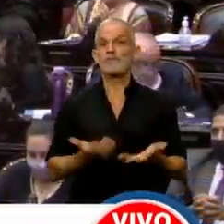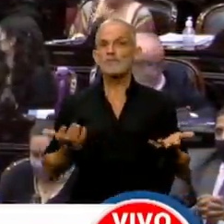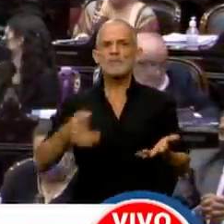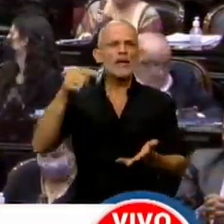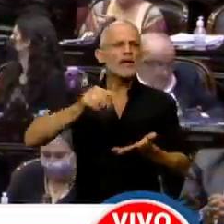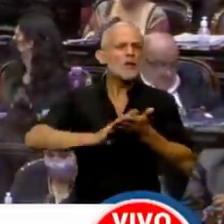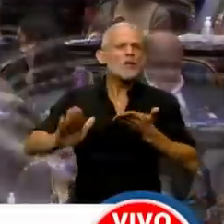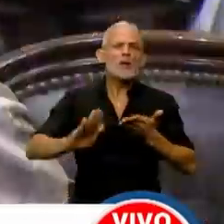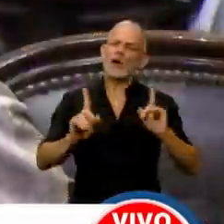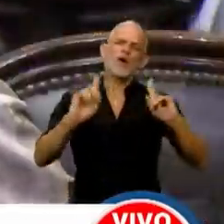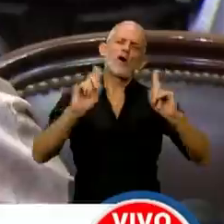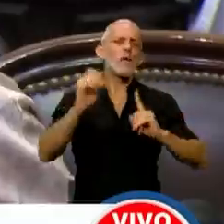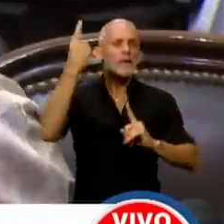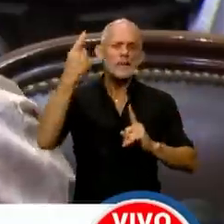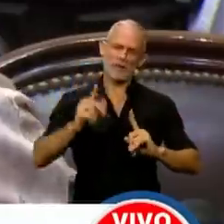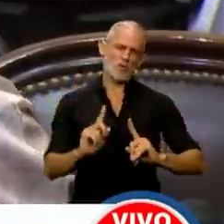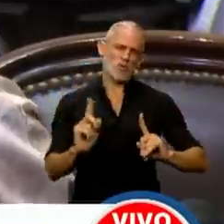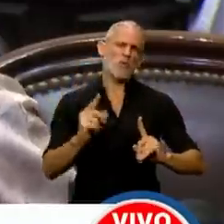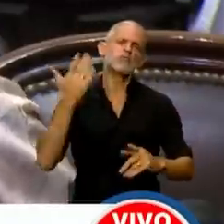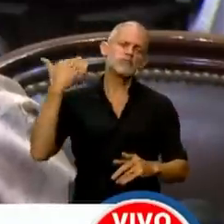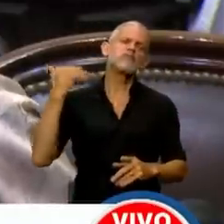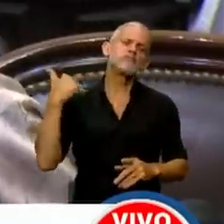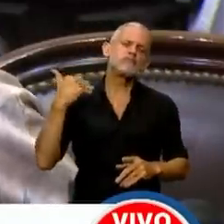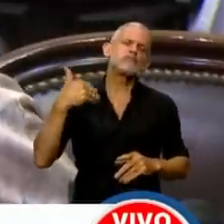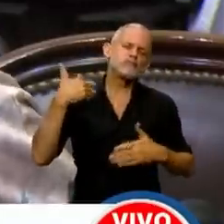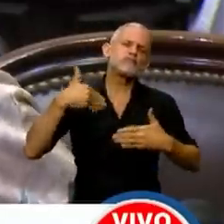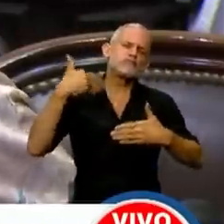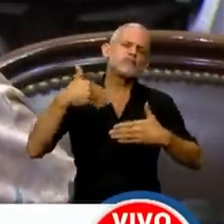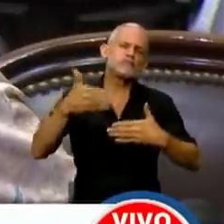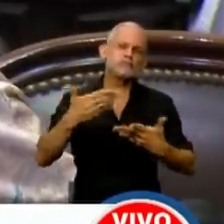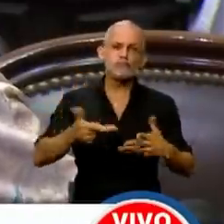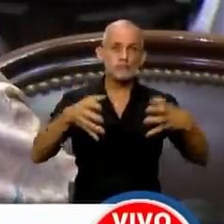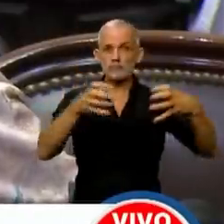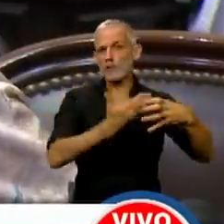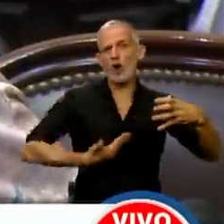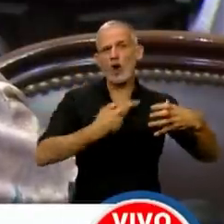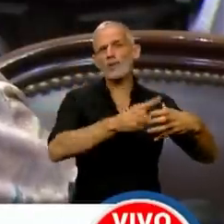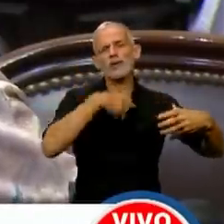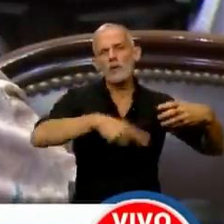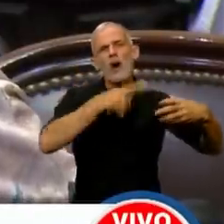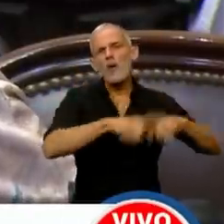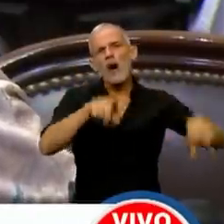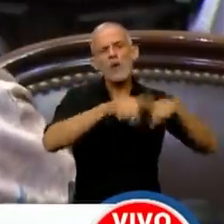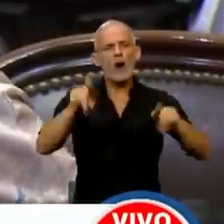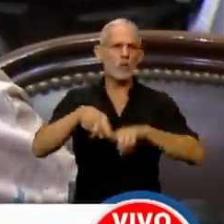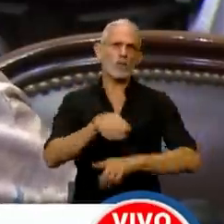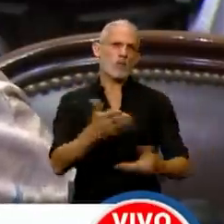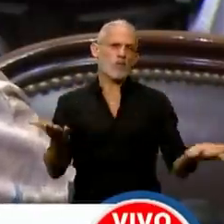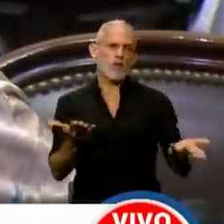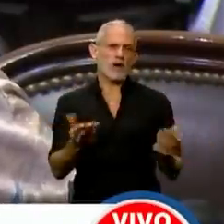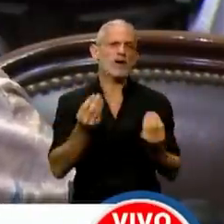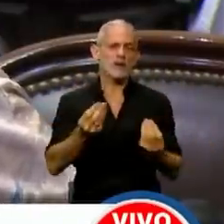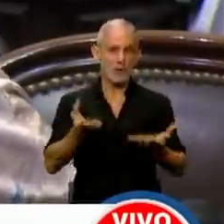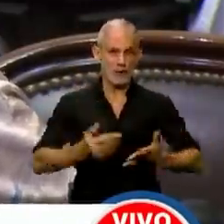¿Esto es nuevo? No, no es nuevo. Lamentablemente, debo decir, todos los oficialismos hacen lo mismo. Ahora, ¿saben qué